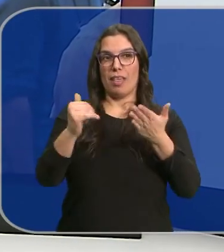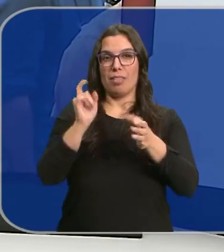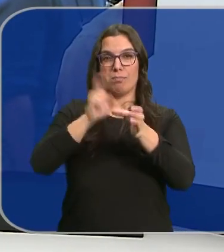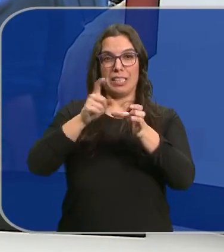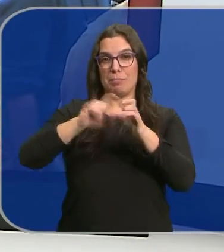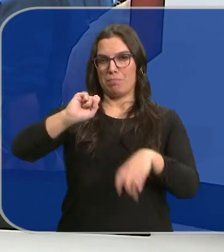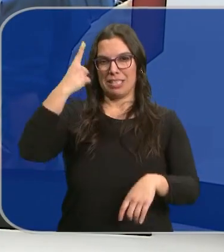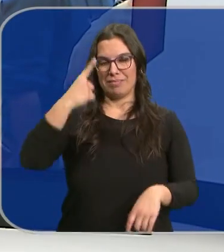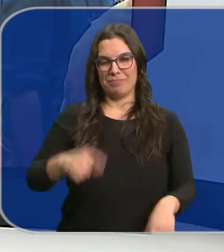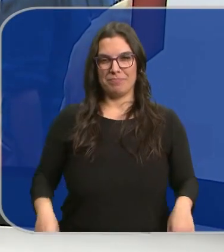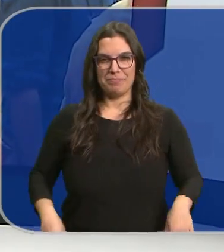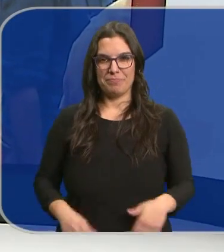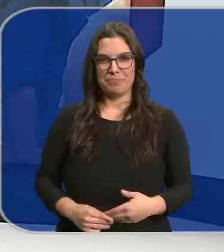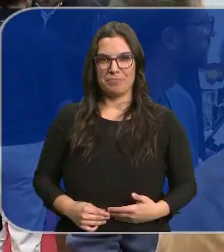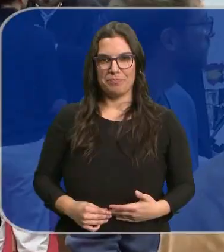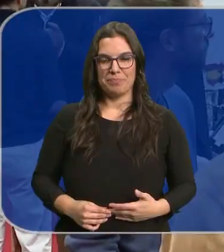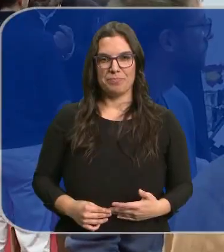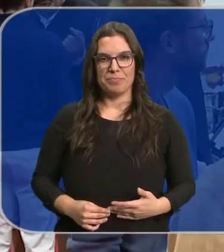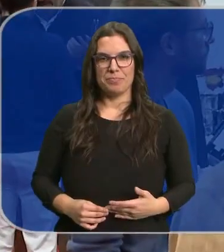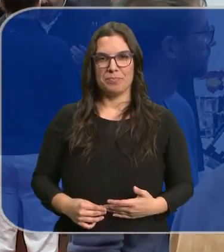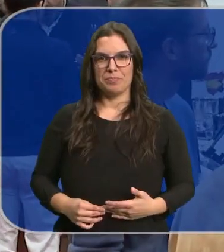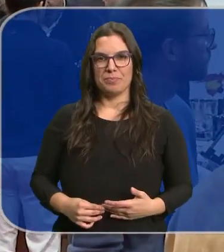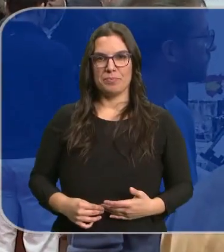más presencia.